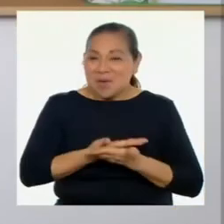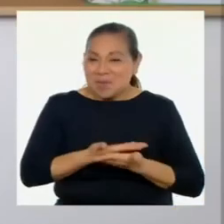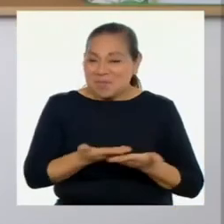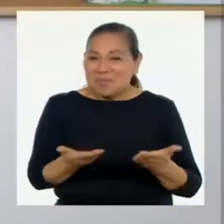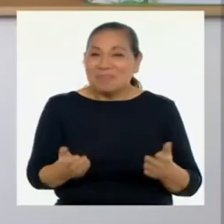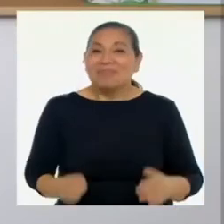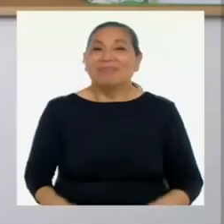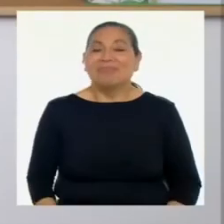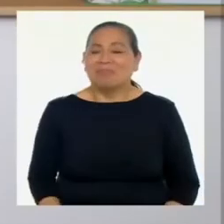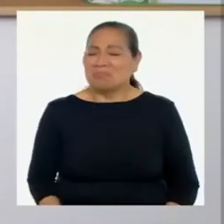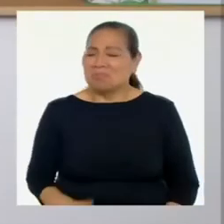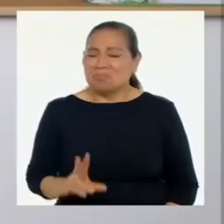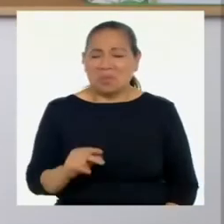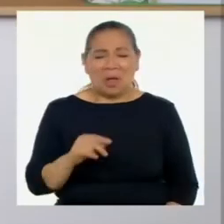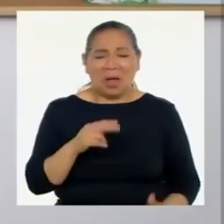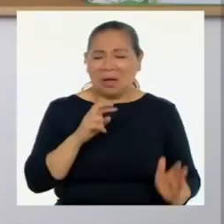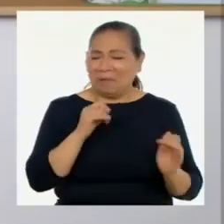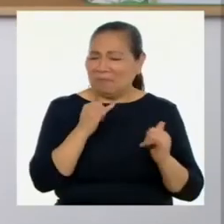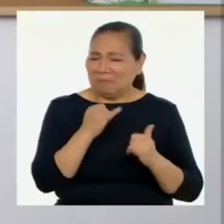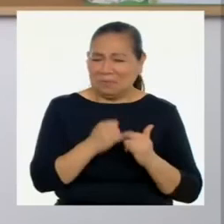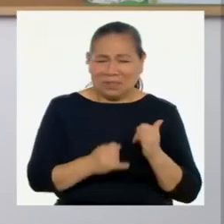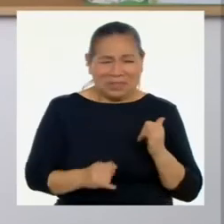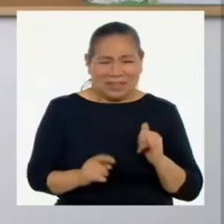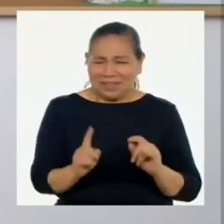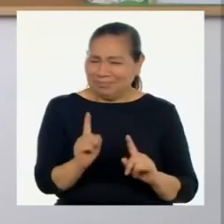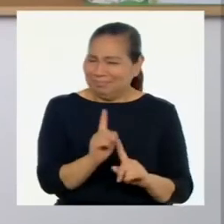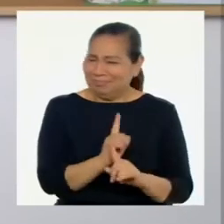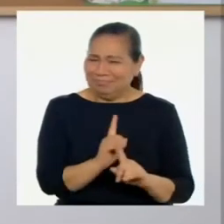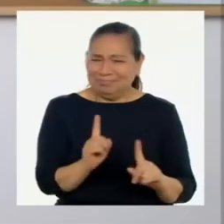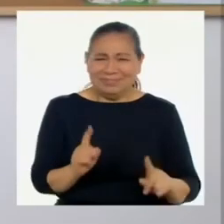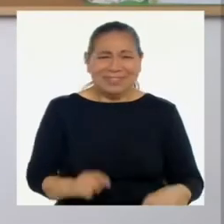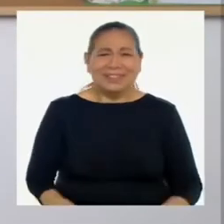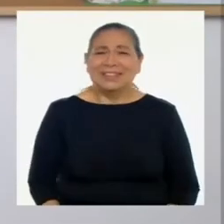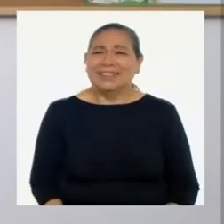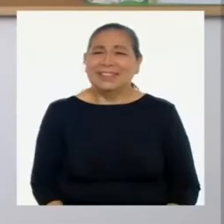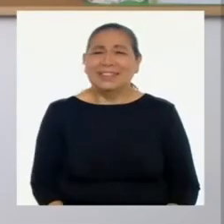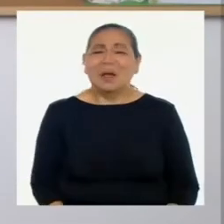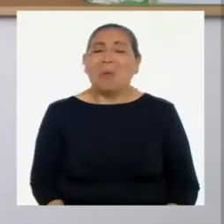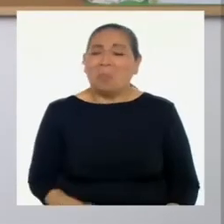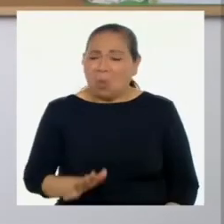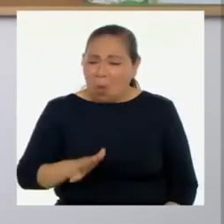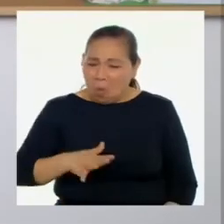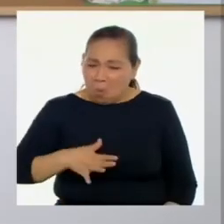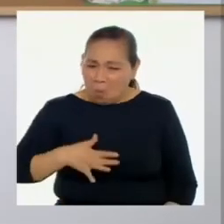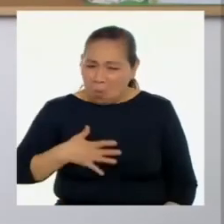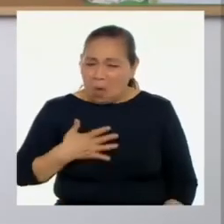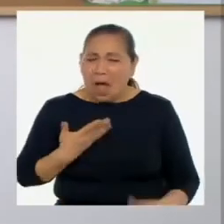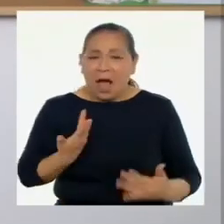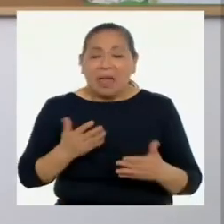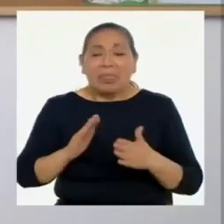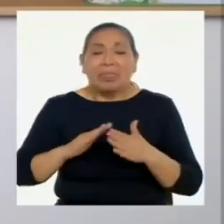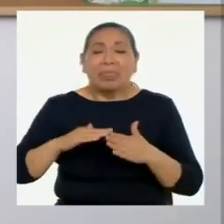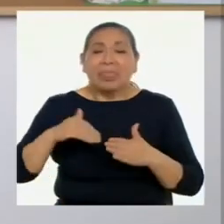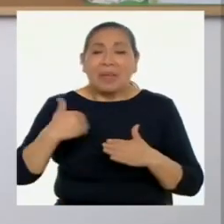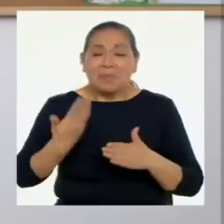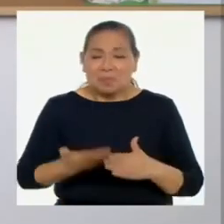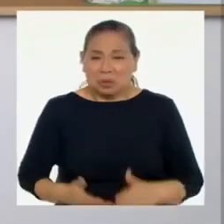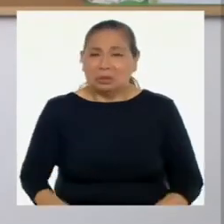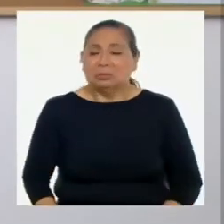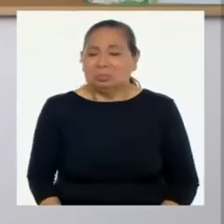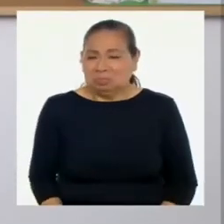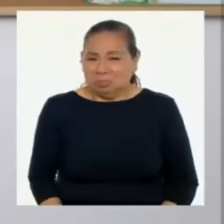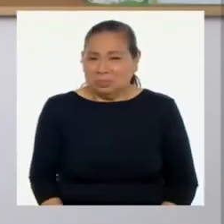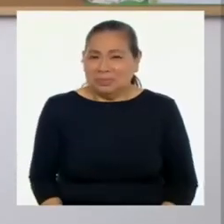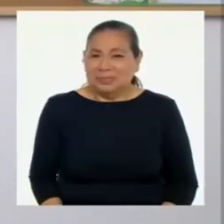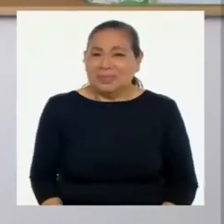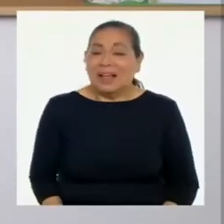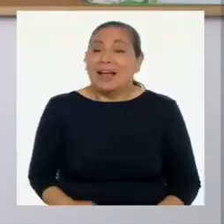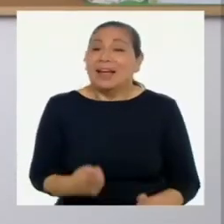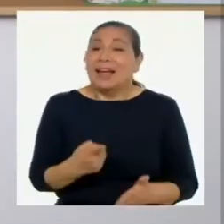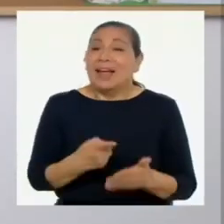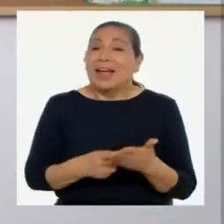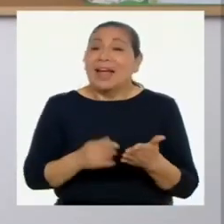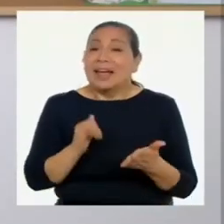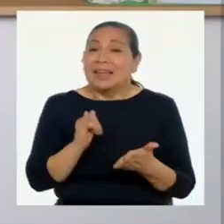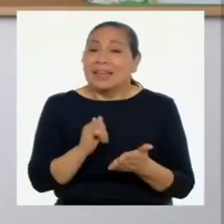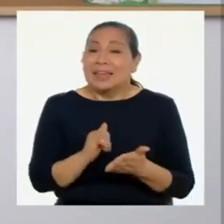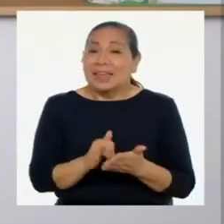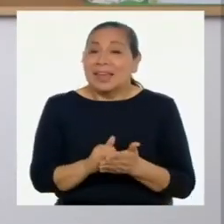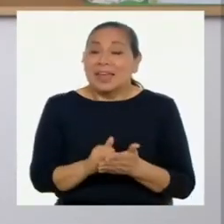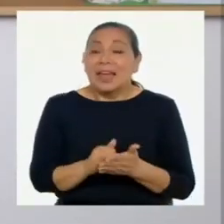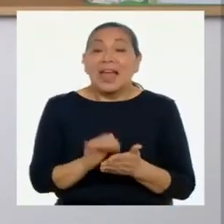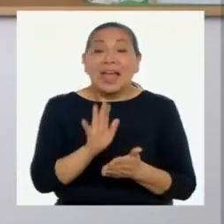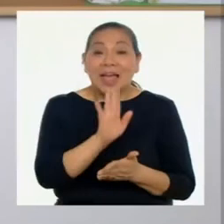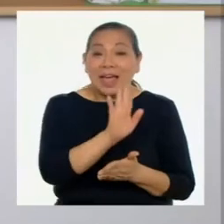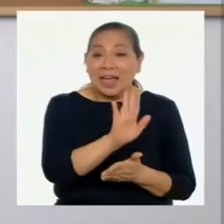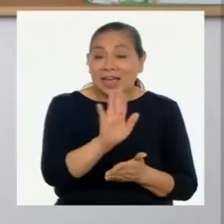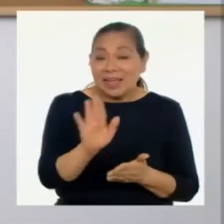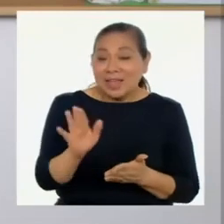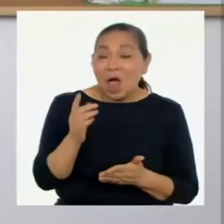amigos. No es necesario que esperes a tenerlo terminado, Yanira. Podrías hacerlo después del programa, de tal manera